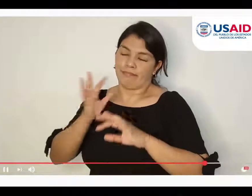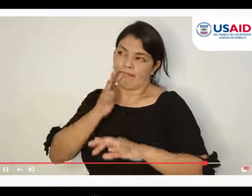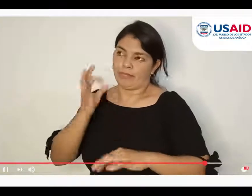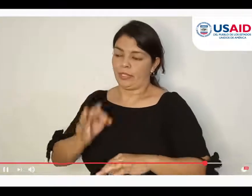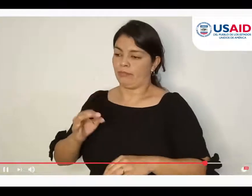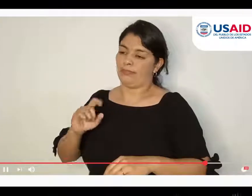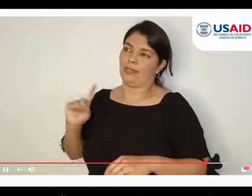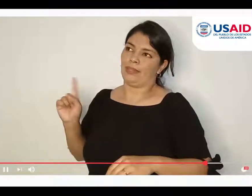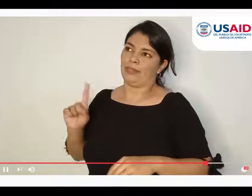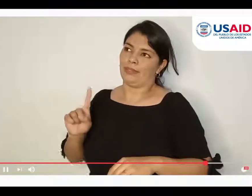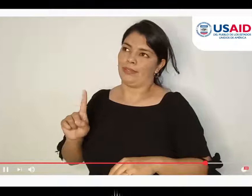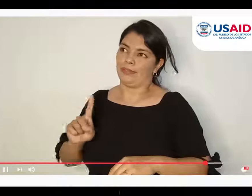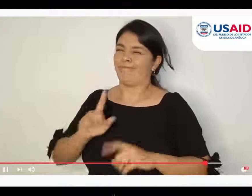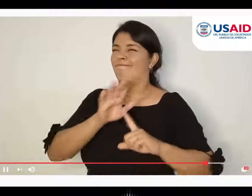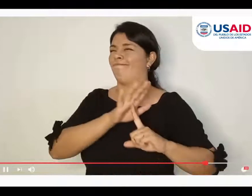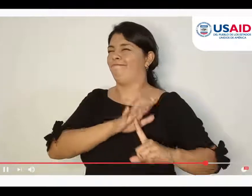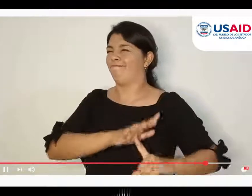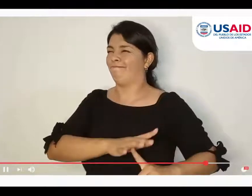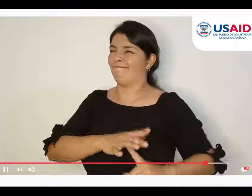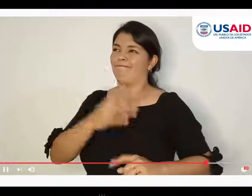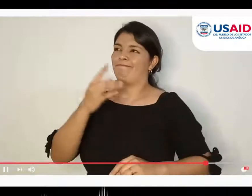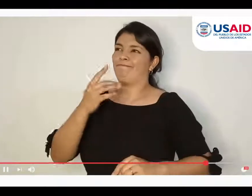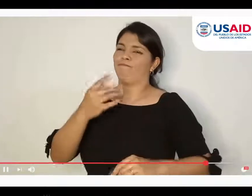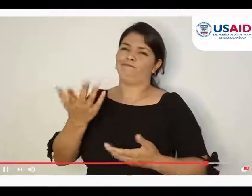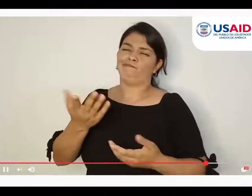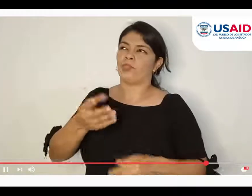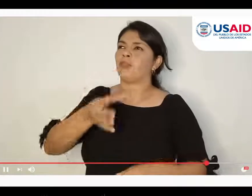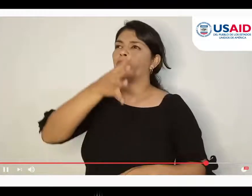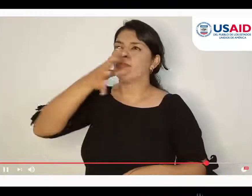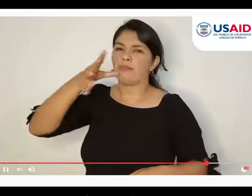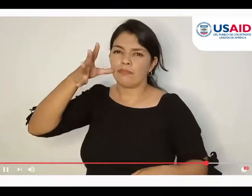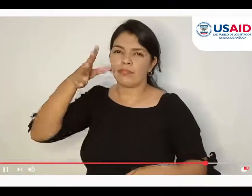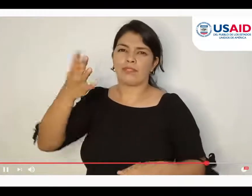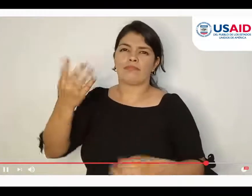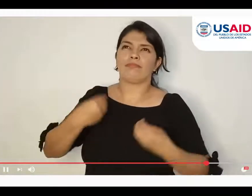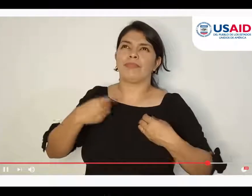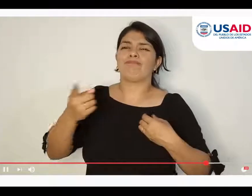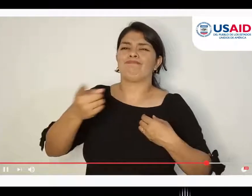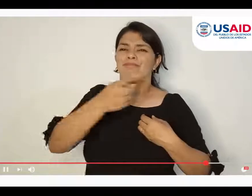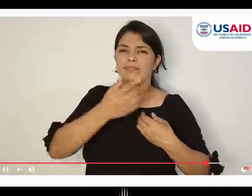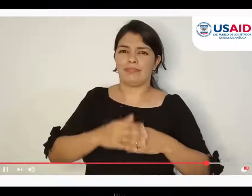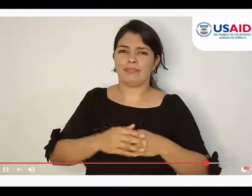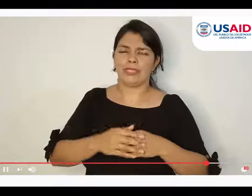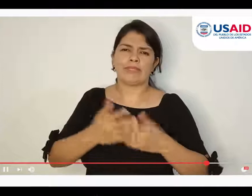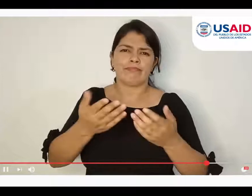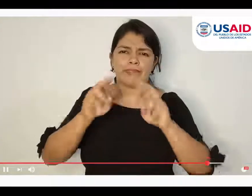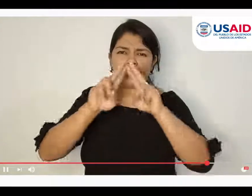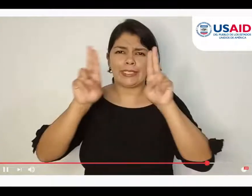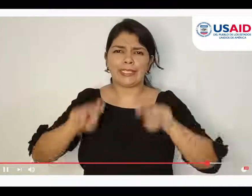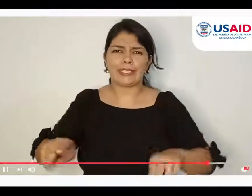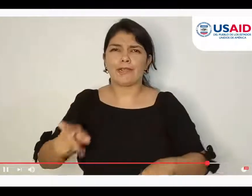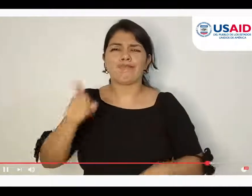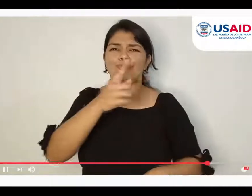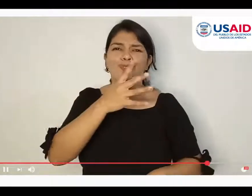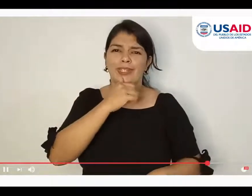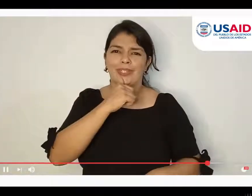deudas históricas, sobre todo en la Colombia profunda, en la Colombia rural, donde ni siquiera aún el Internet ha